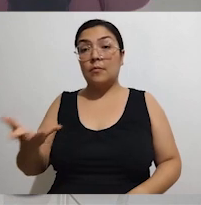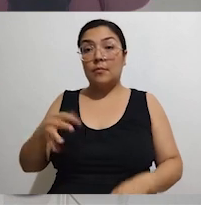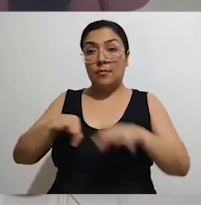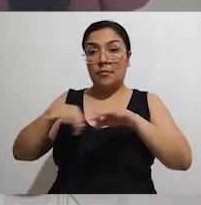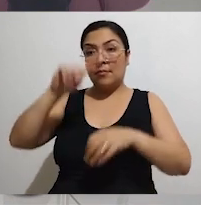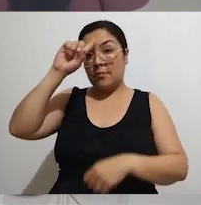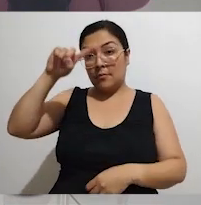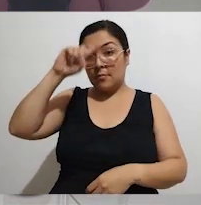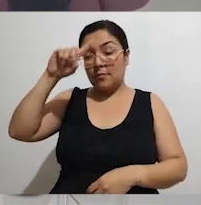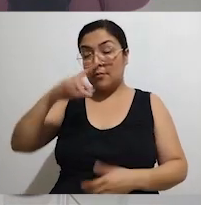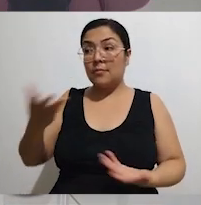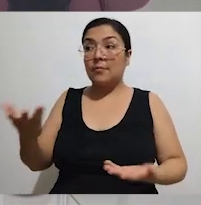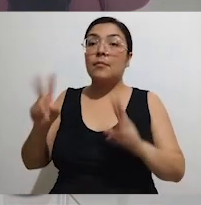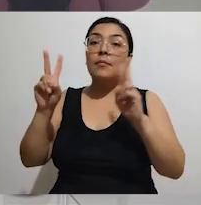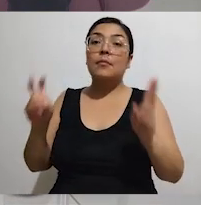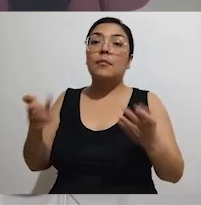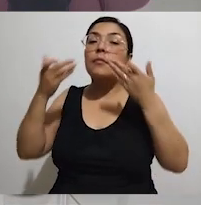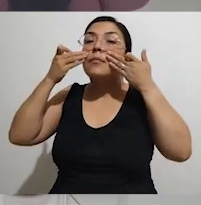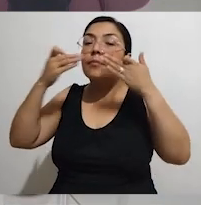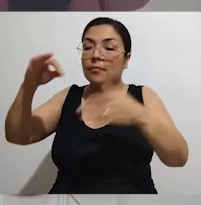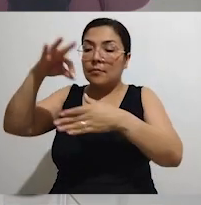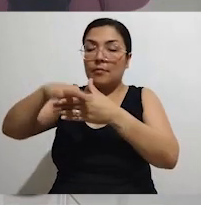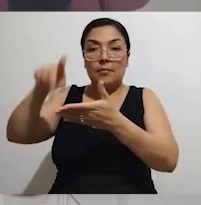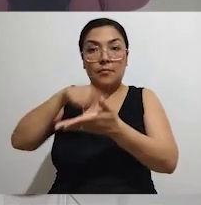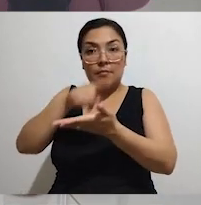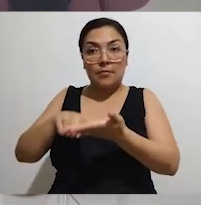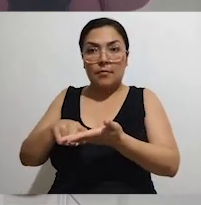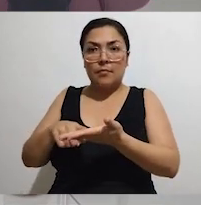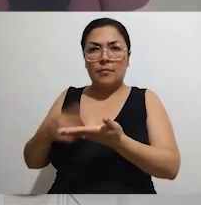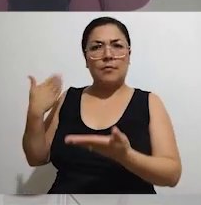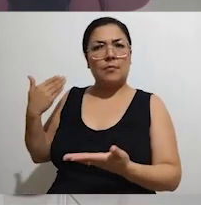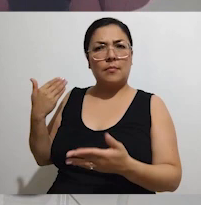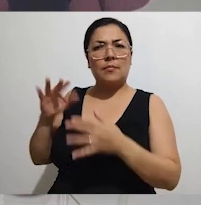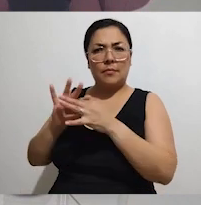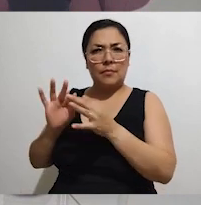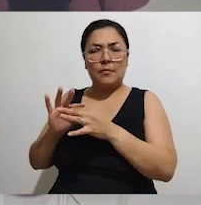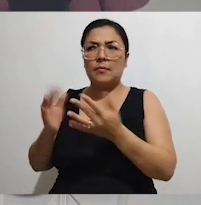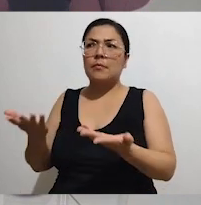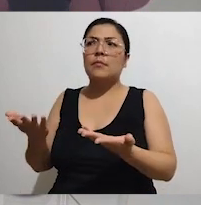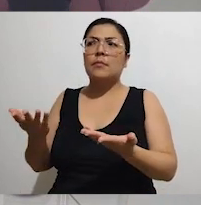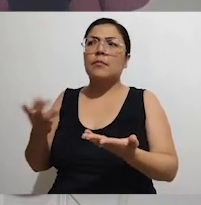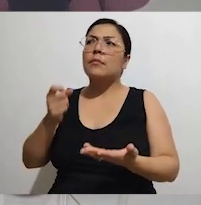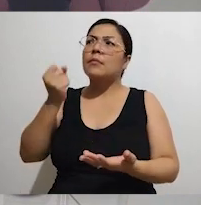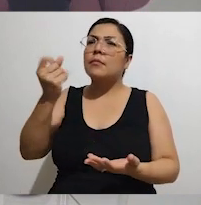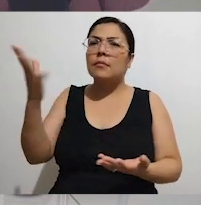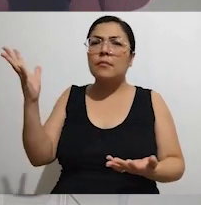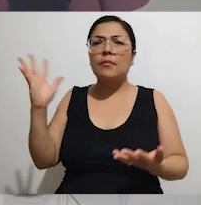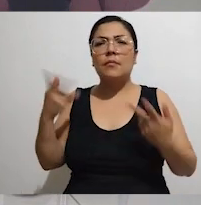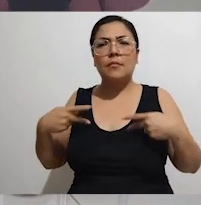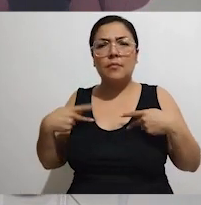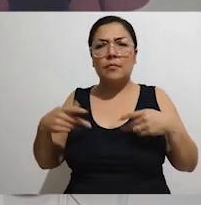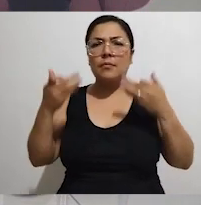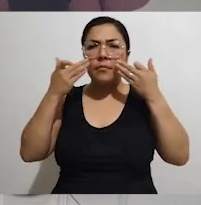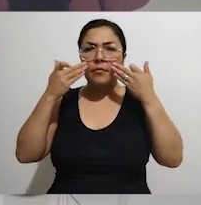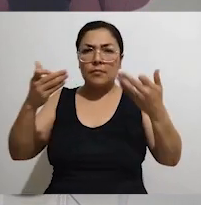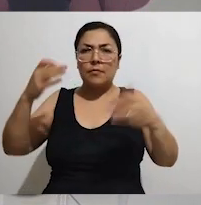para platicarnos de observación electoral y tal y como lo mencionábamos antes de irnos a este corte. Consejero, ¿qué actividades llevaron a